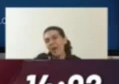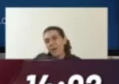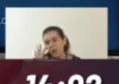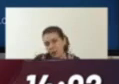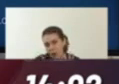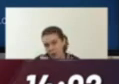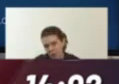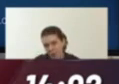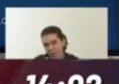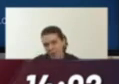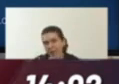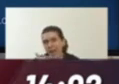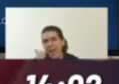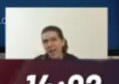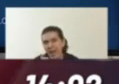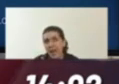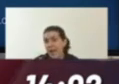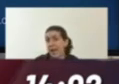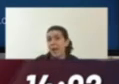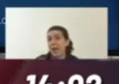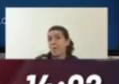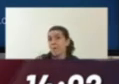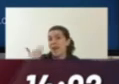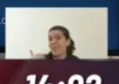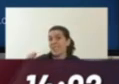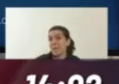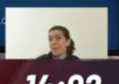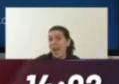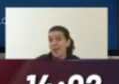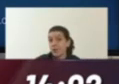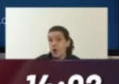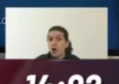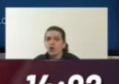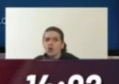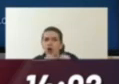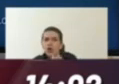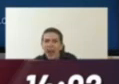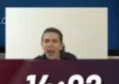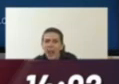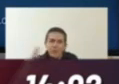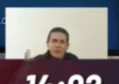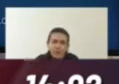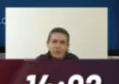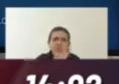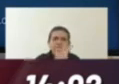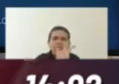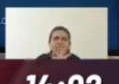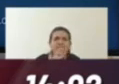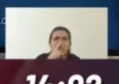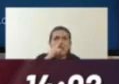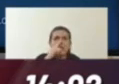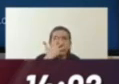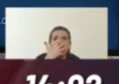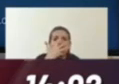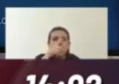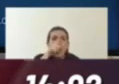punto. En el mes de mayo, la cantidad de muertos eran 375. En